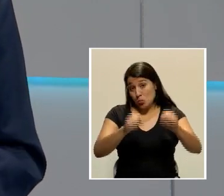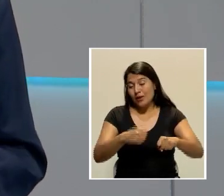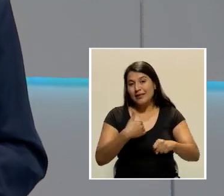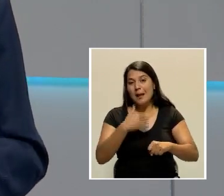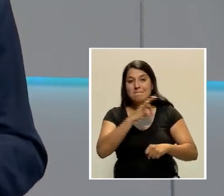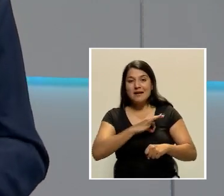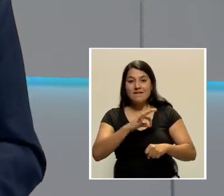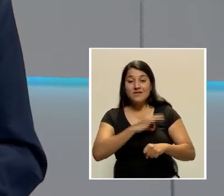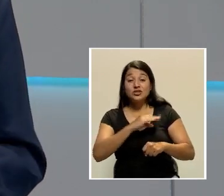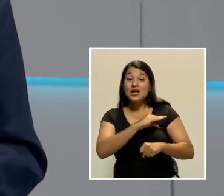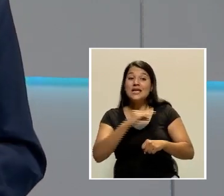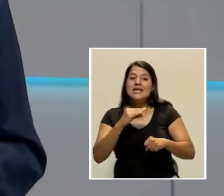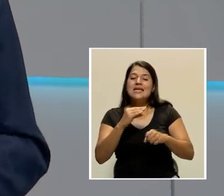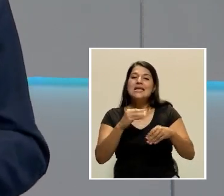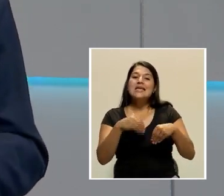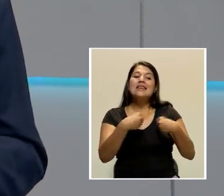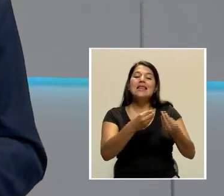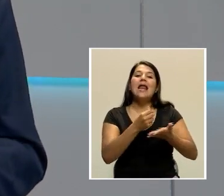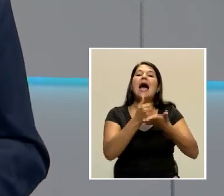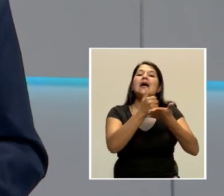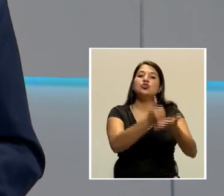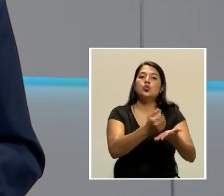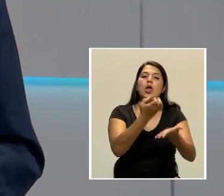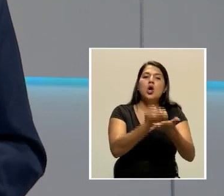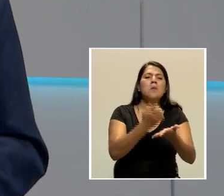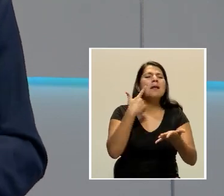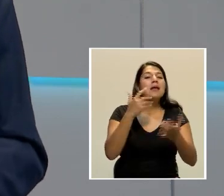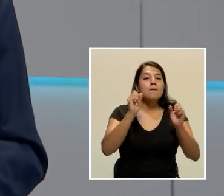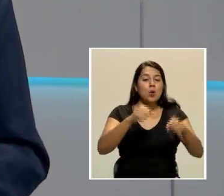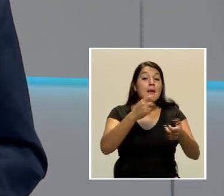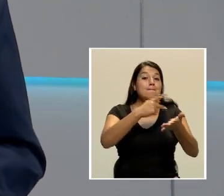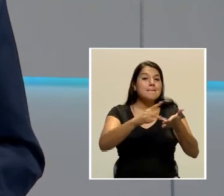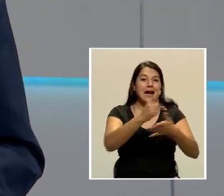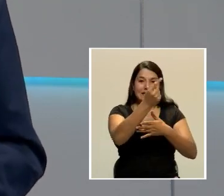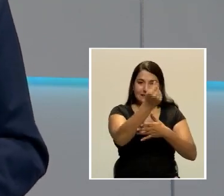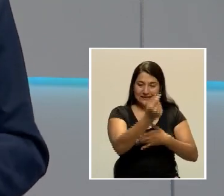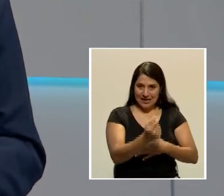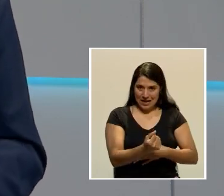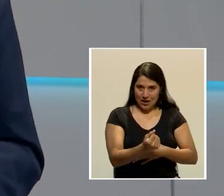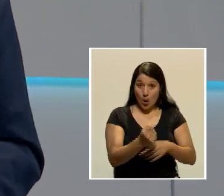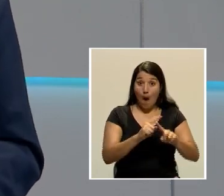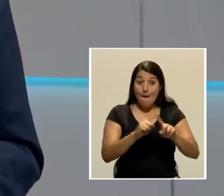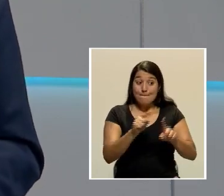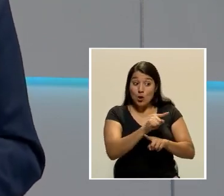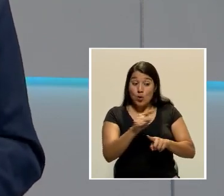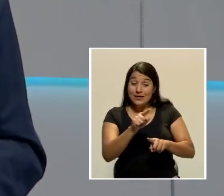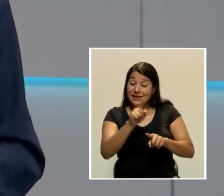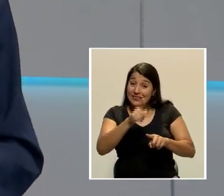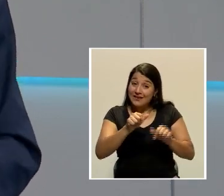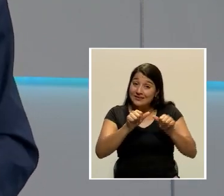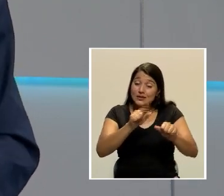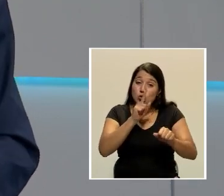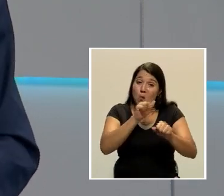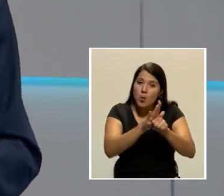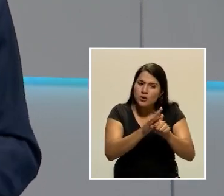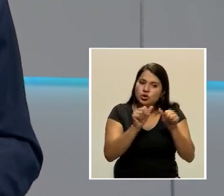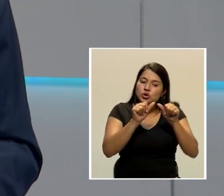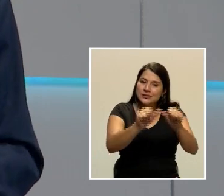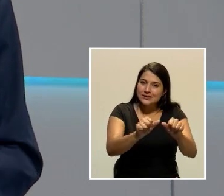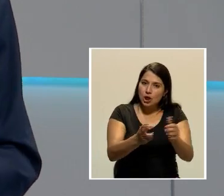el gobierno al Banco Interamericano de Desarrollo. Con esta ayuda, unas 5,000 empresas